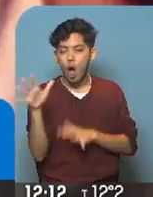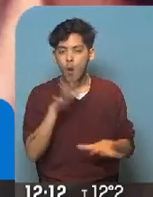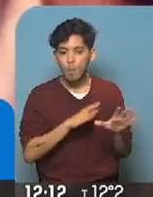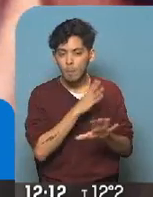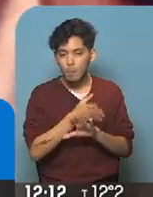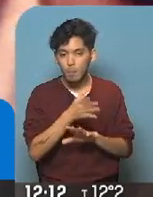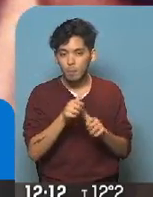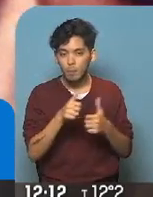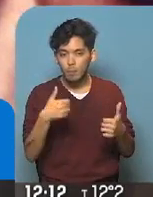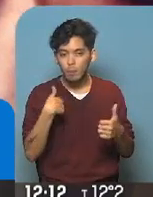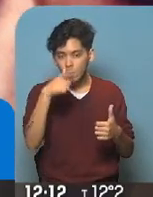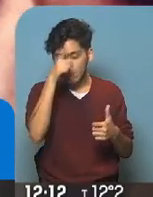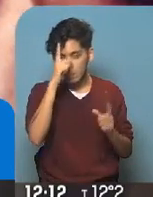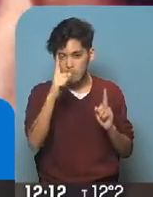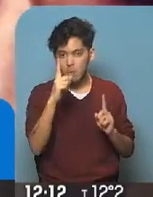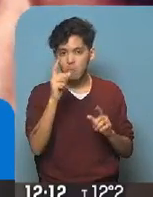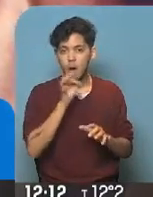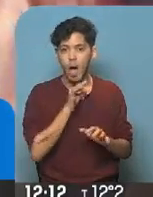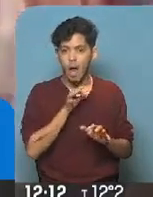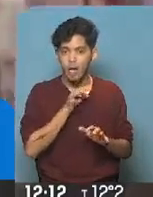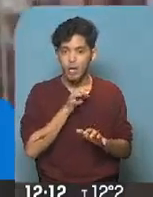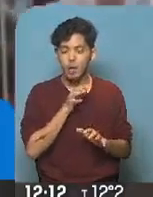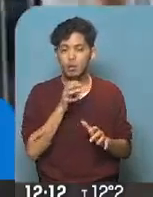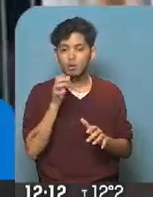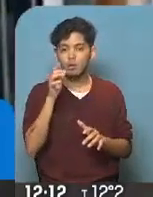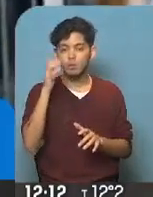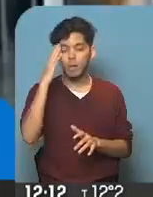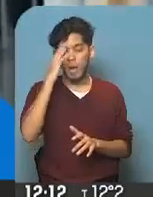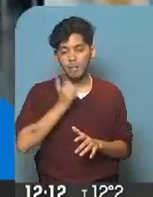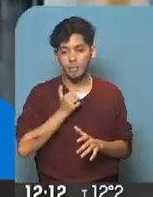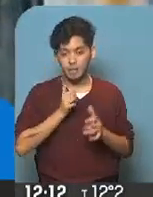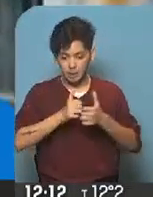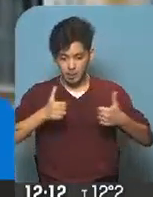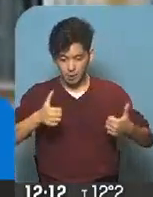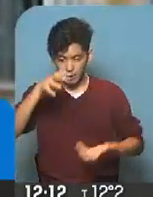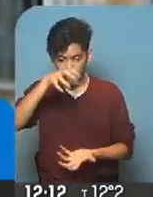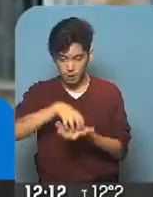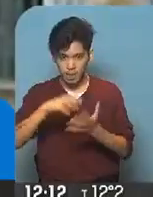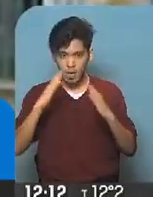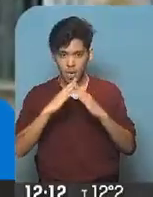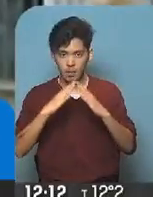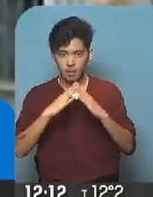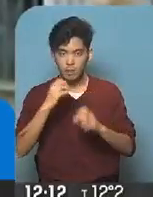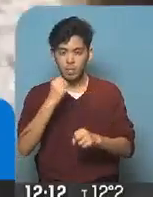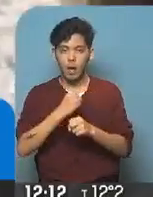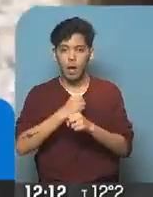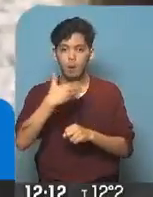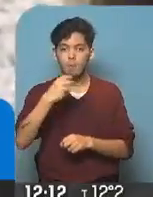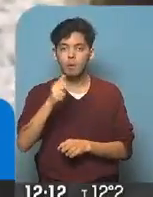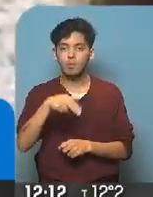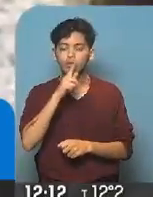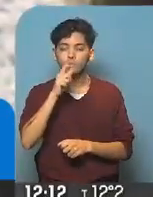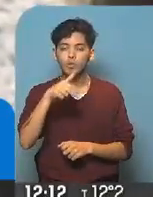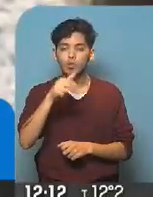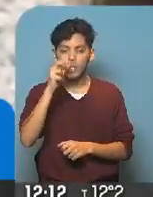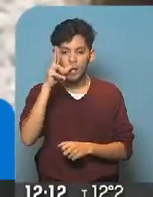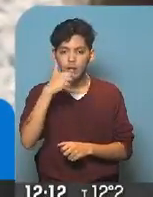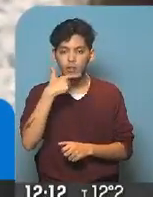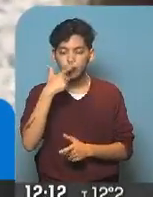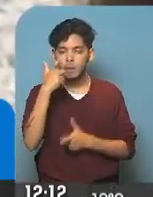noviembre del año mencionado, cuando el ejército sitió la casa donde operaba Montoneros en La Plata y asesinó a